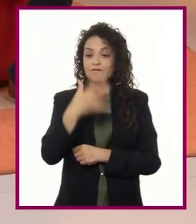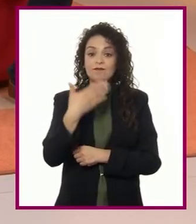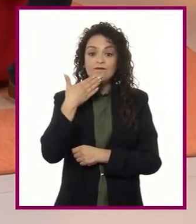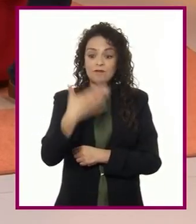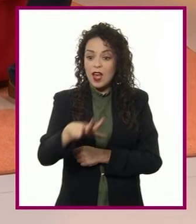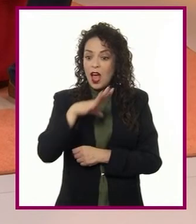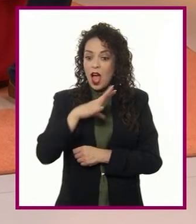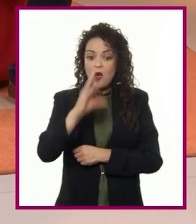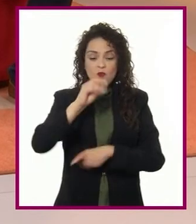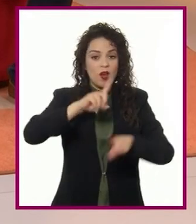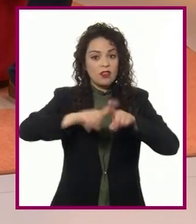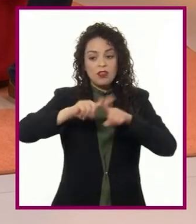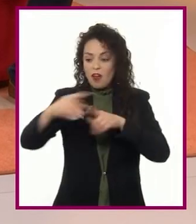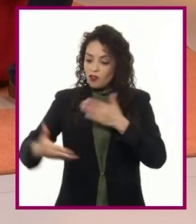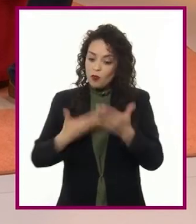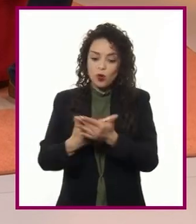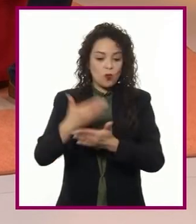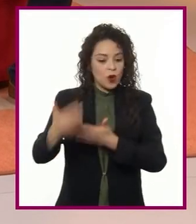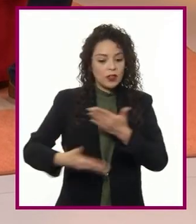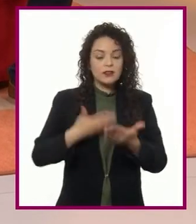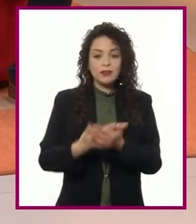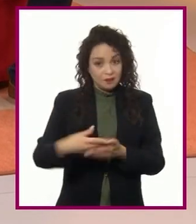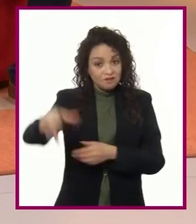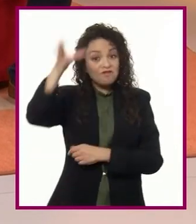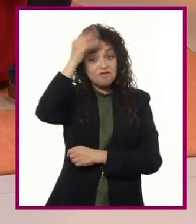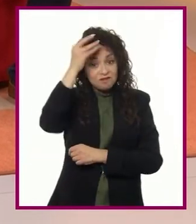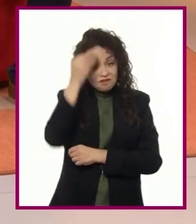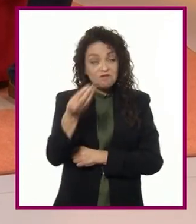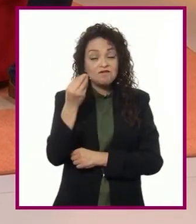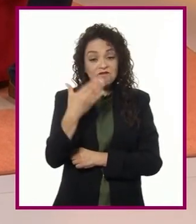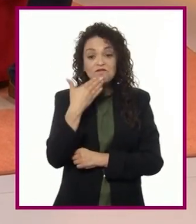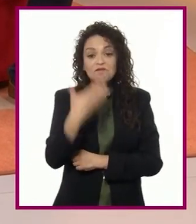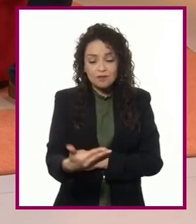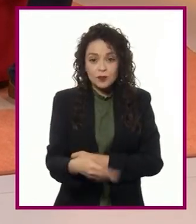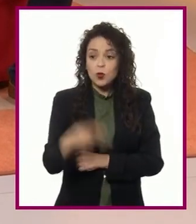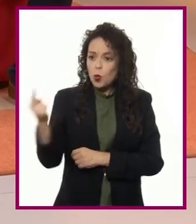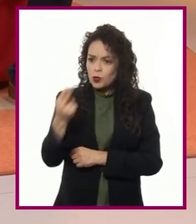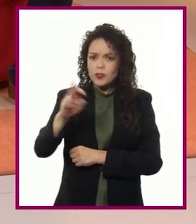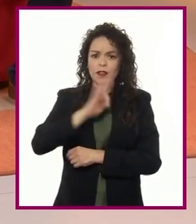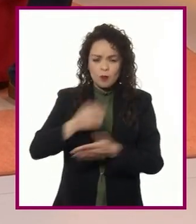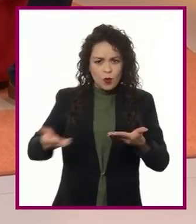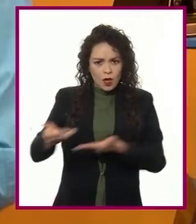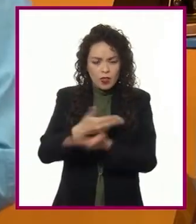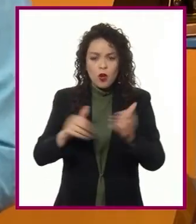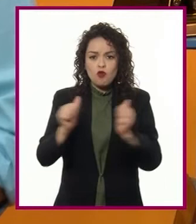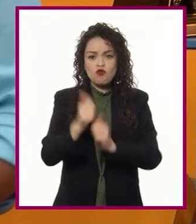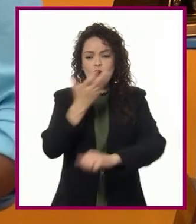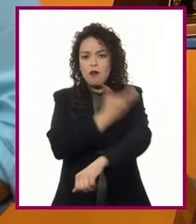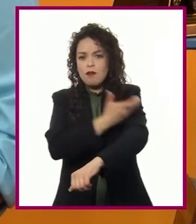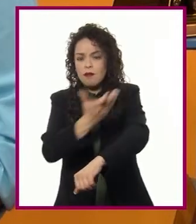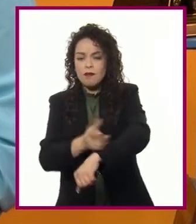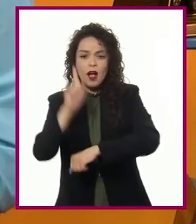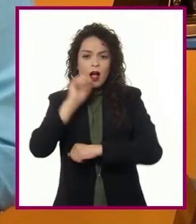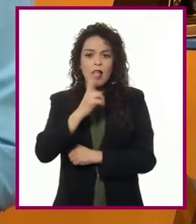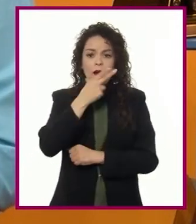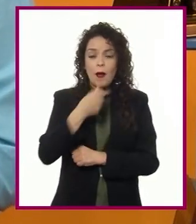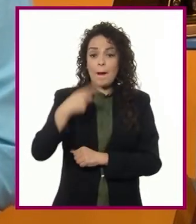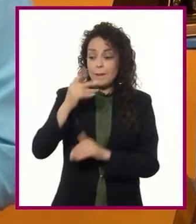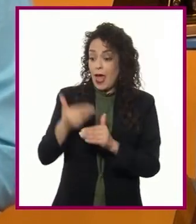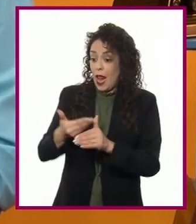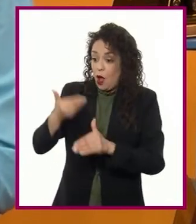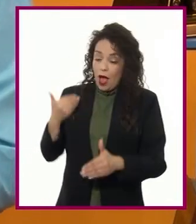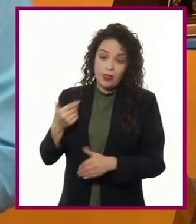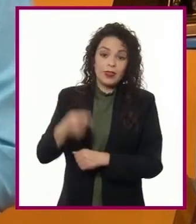de propuestas que ustedes tendrán que compartir con sus compañeras y compañeros. Pero antes de despedirnos,